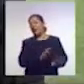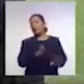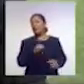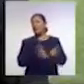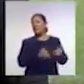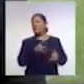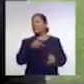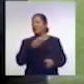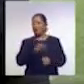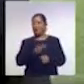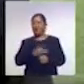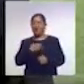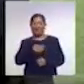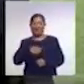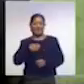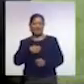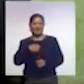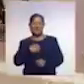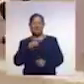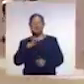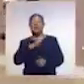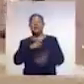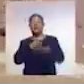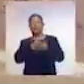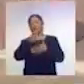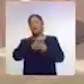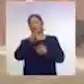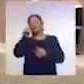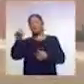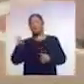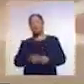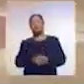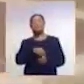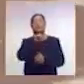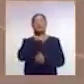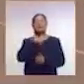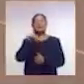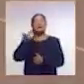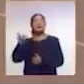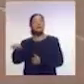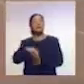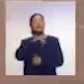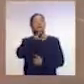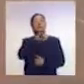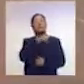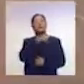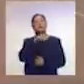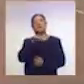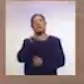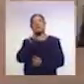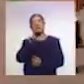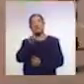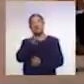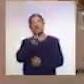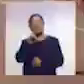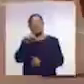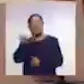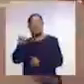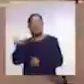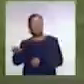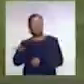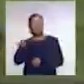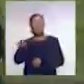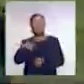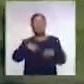estoy muy contenta por este que pasó. Estamos en otros proyectos. Analí junto con Eidalit Flores forman parte del grupo de entrenadoras del proyecto de